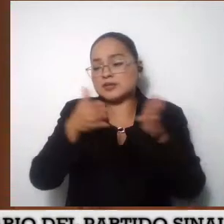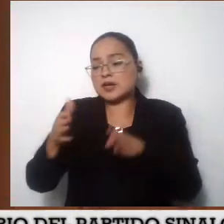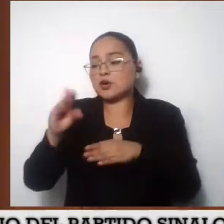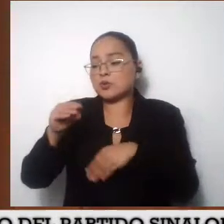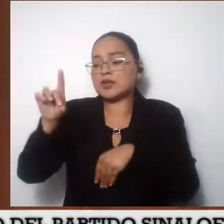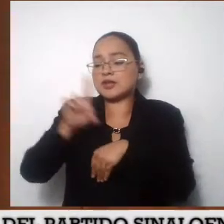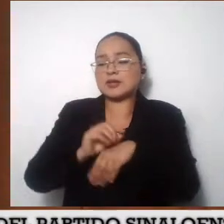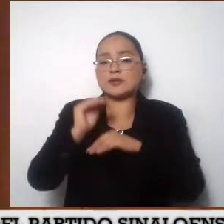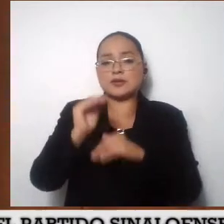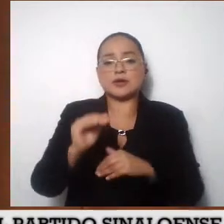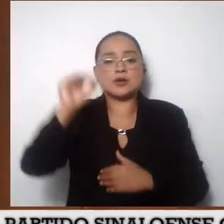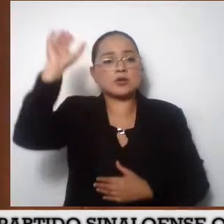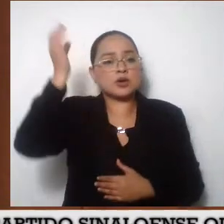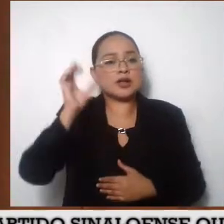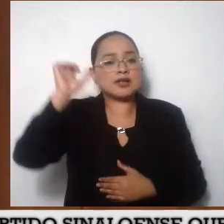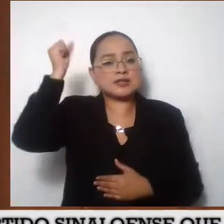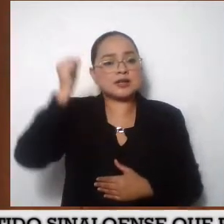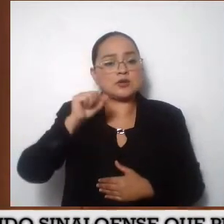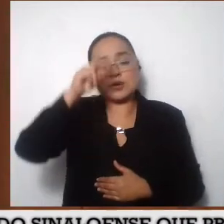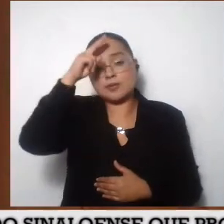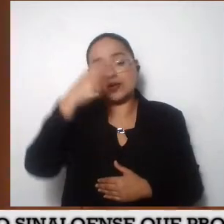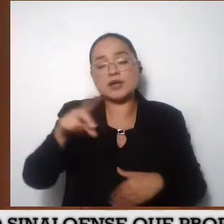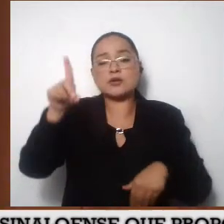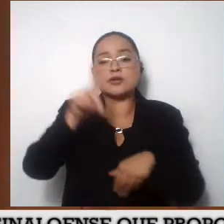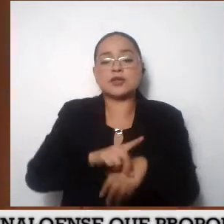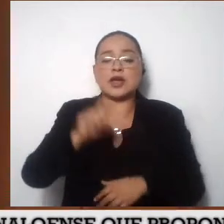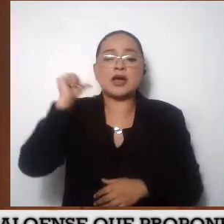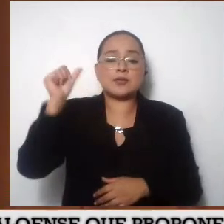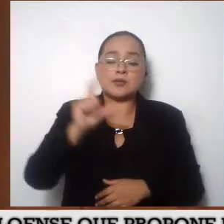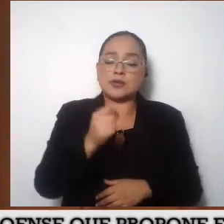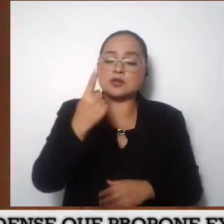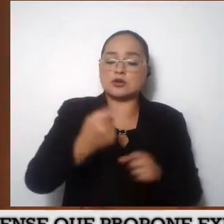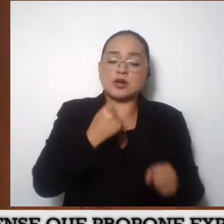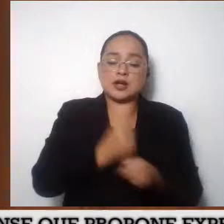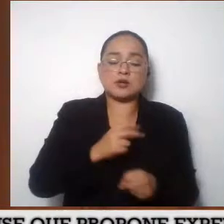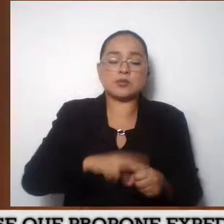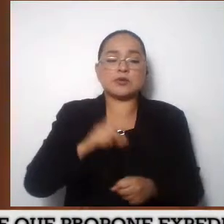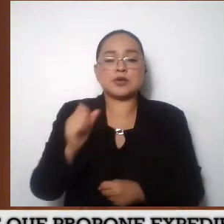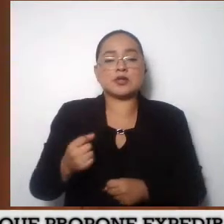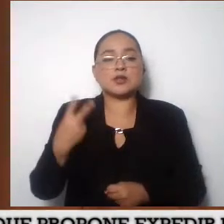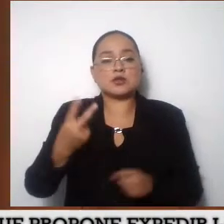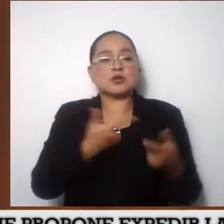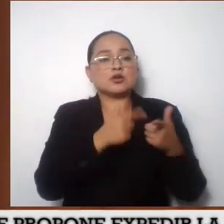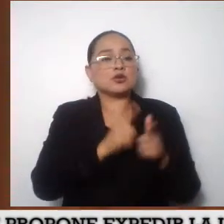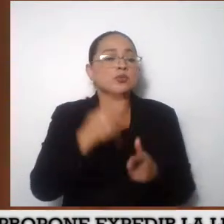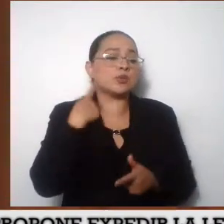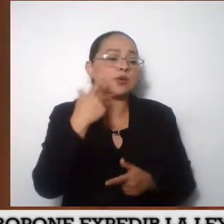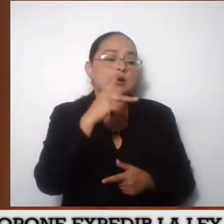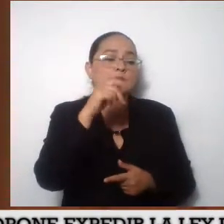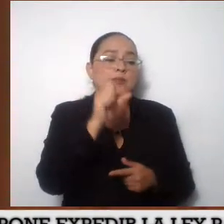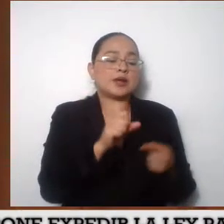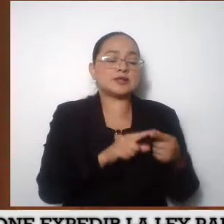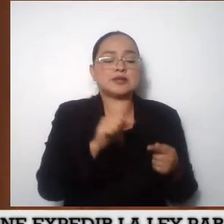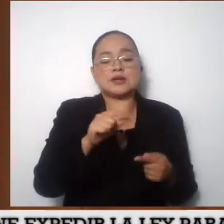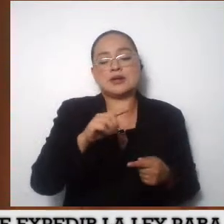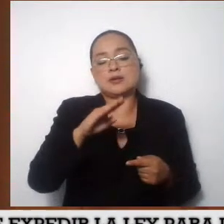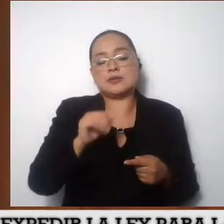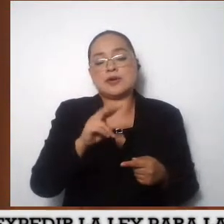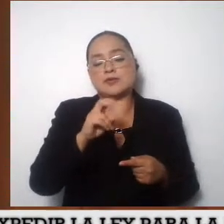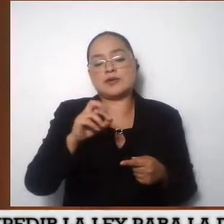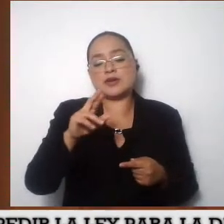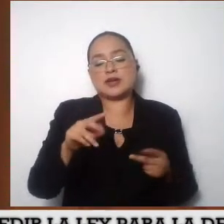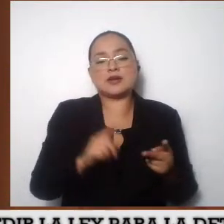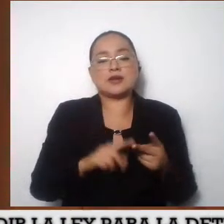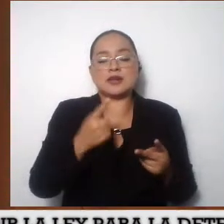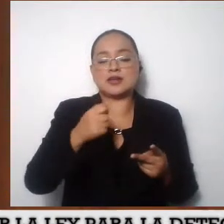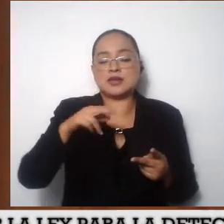Rosales, Sinaloa, México, a 21 de abril de 2022. Por el Grupo Parlamentario del Partido Sinaloense, diputada Alba Virgen Montes Álvarez,